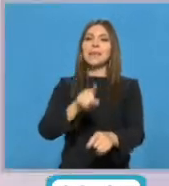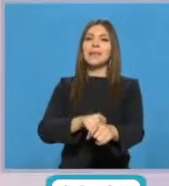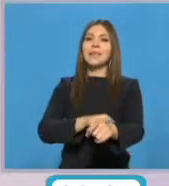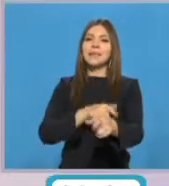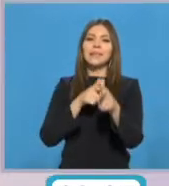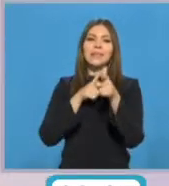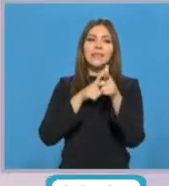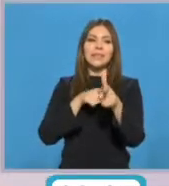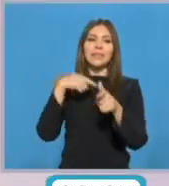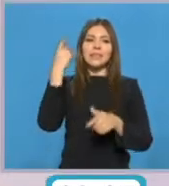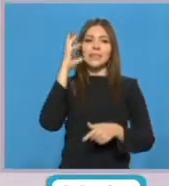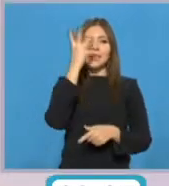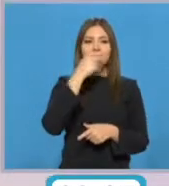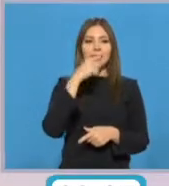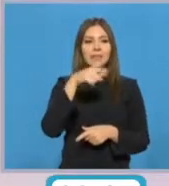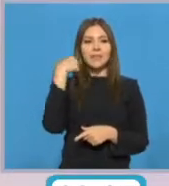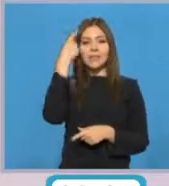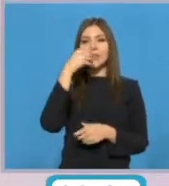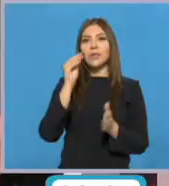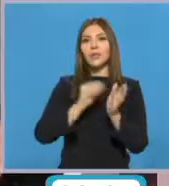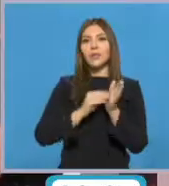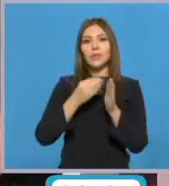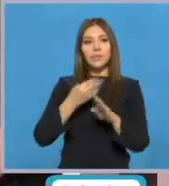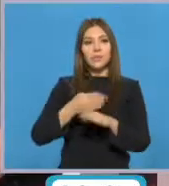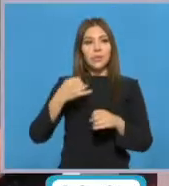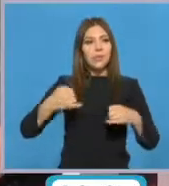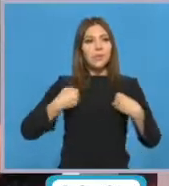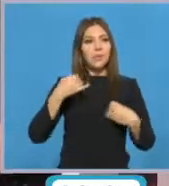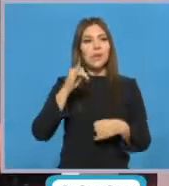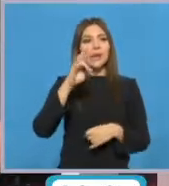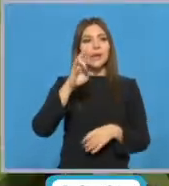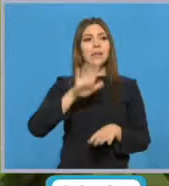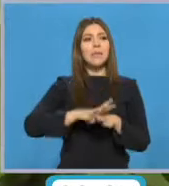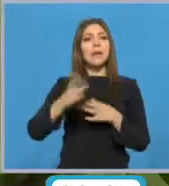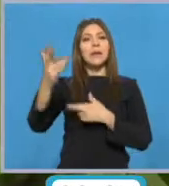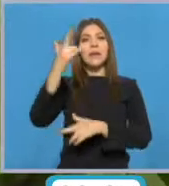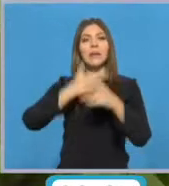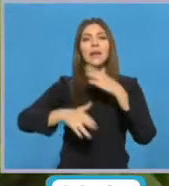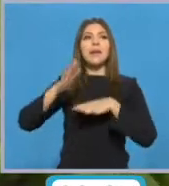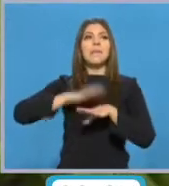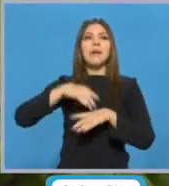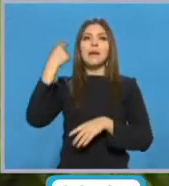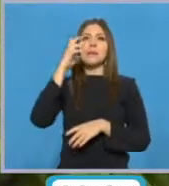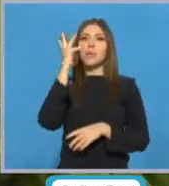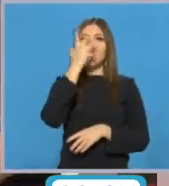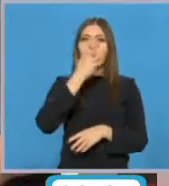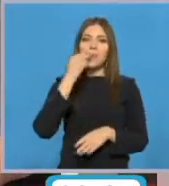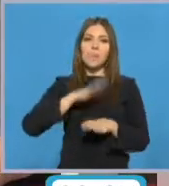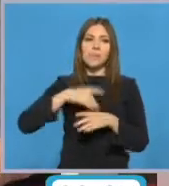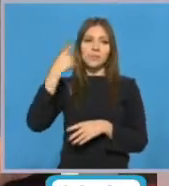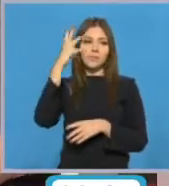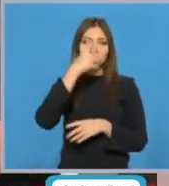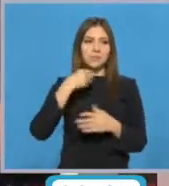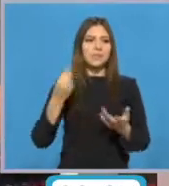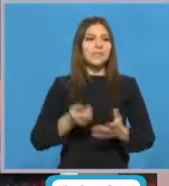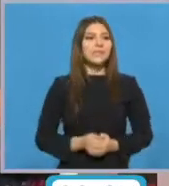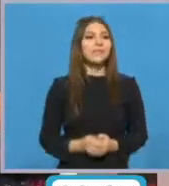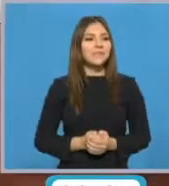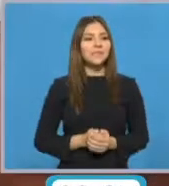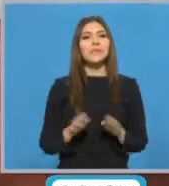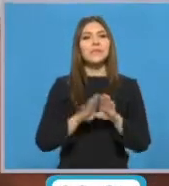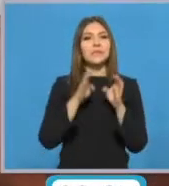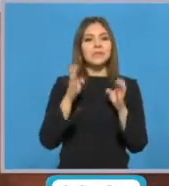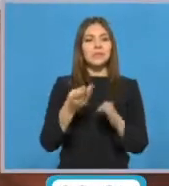La juventud. Ella está muy joven todavía, pero Irene parece que cada vez que regresa está más guapa todavía. Ay, Irene. eres un encanto, ¿Cómo amiga estás? querida. Pues